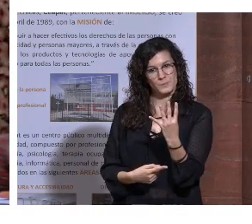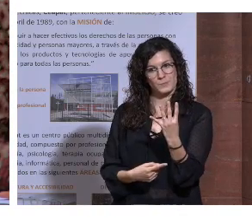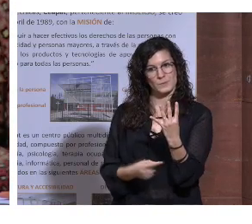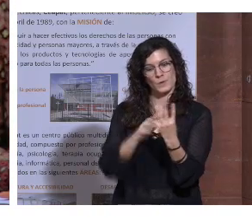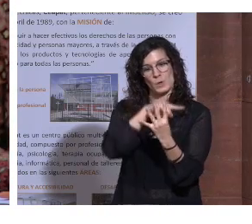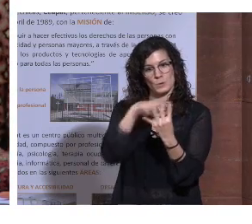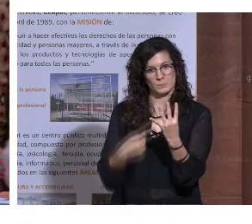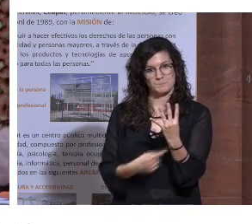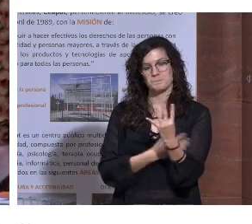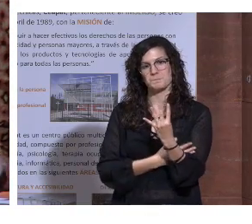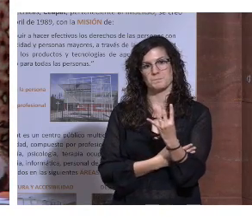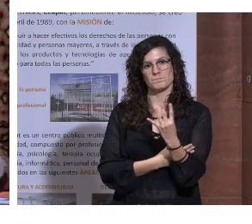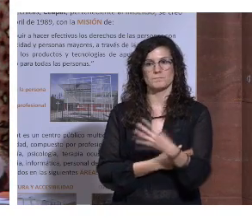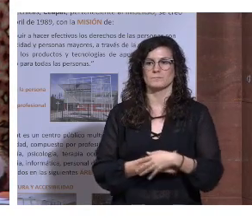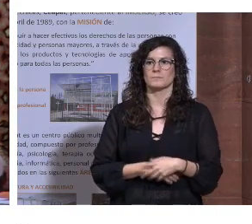estos cuatro momentos. En